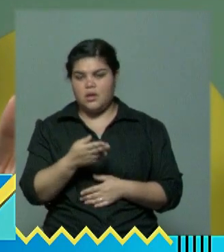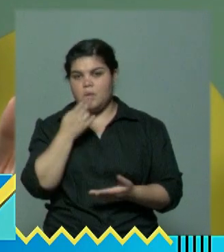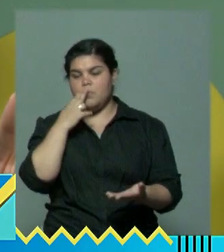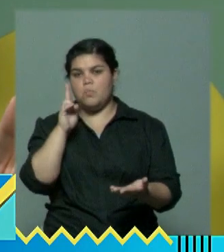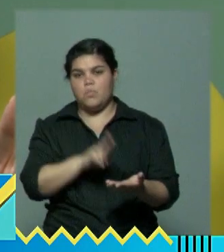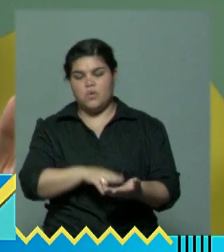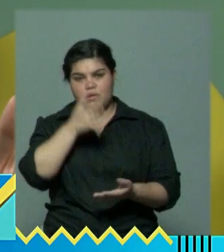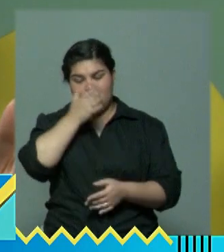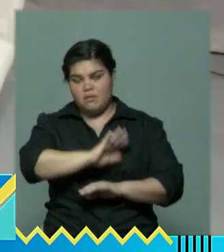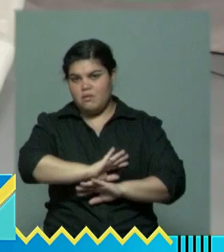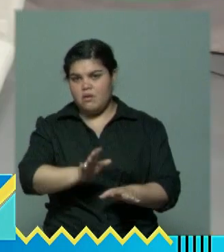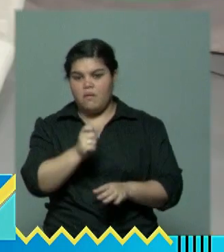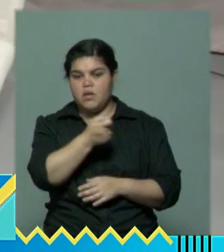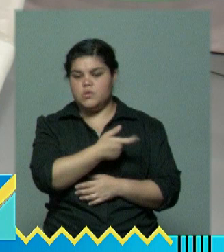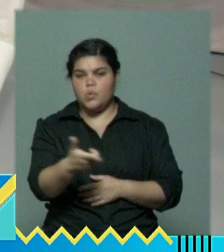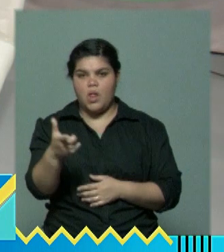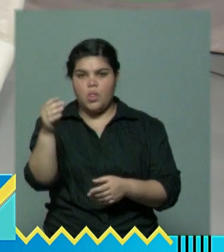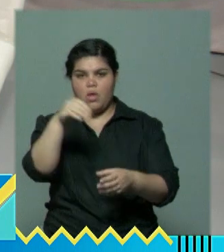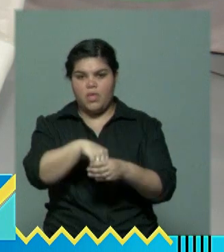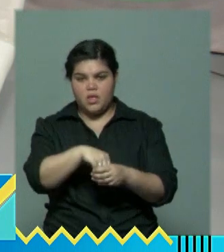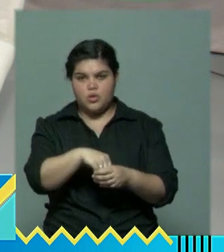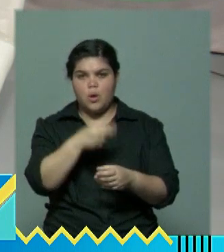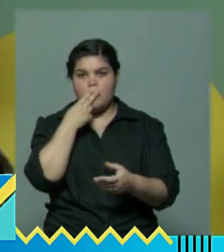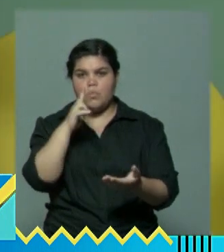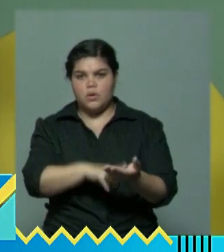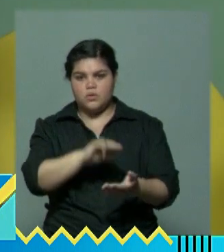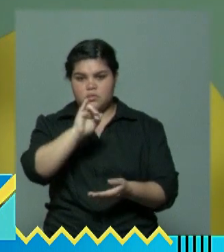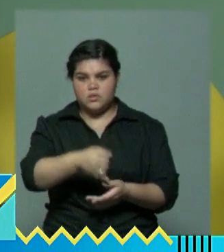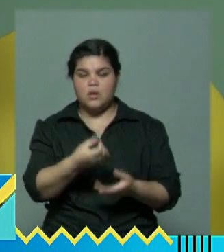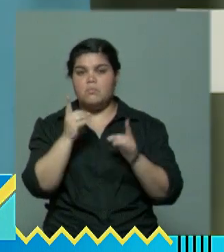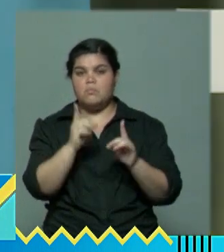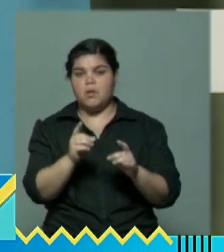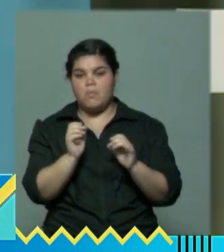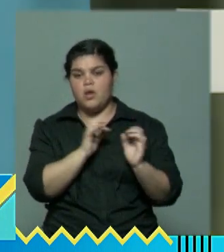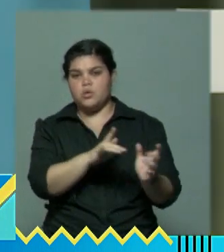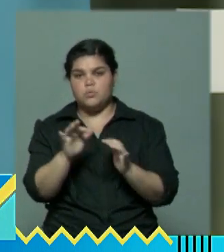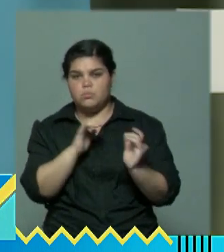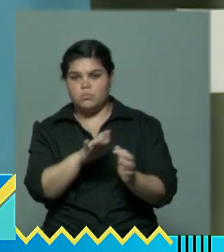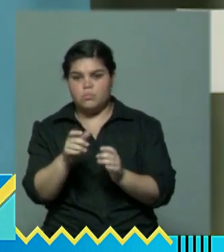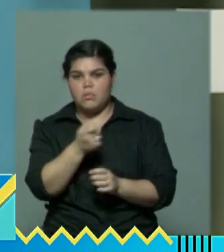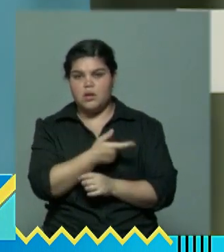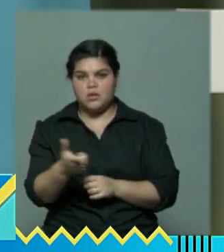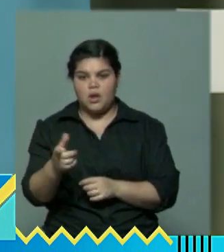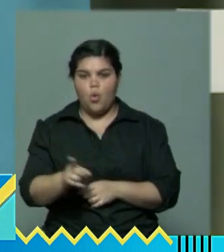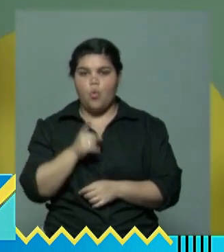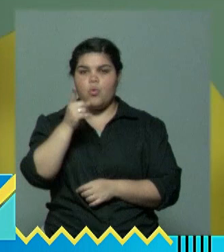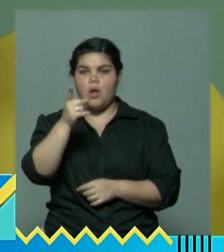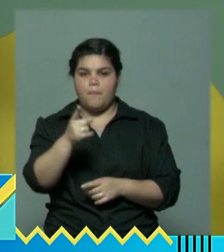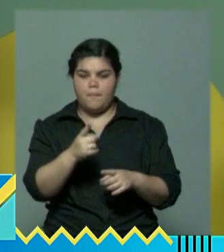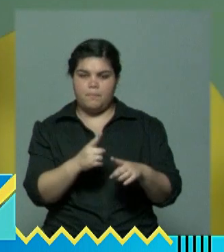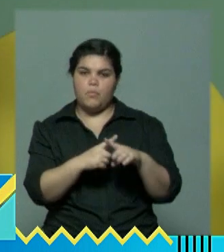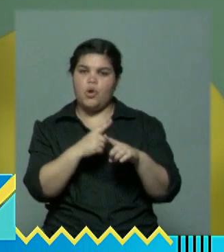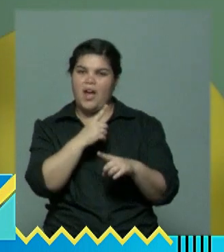tiene el salario del trabajador, porque más allá de que una paritaria recomponga salarialmente una vez al año